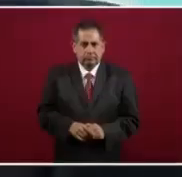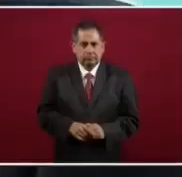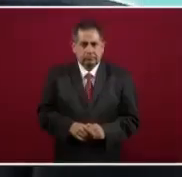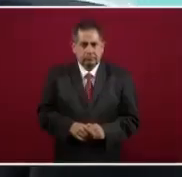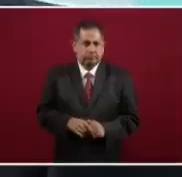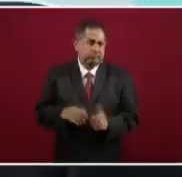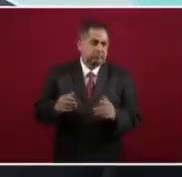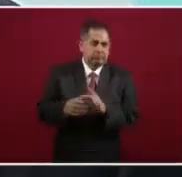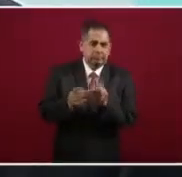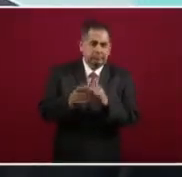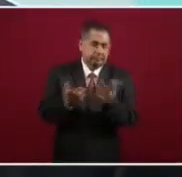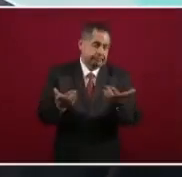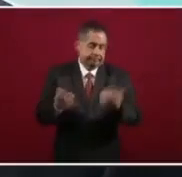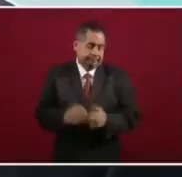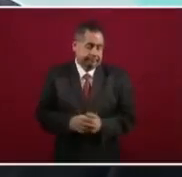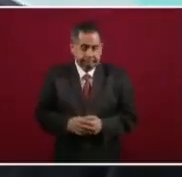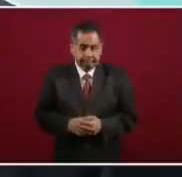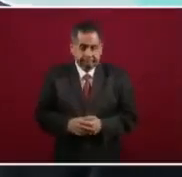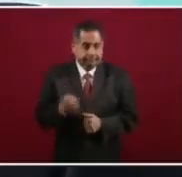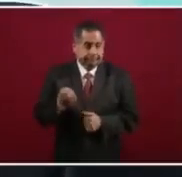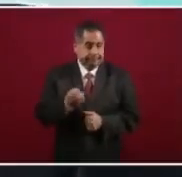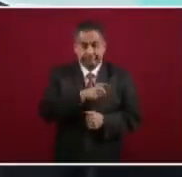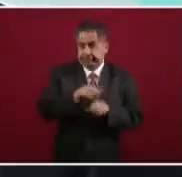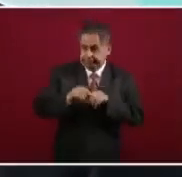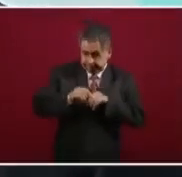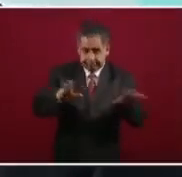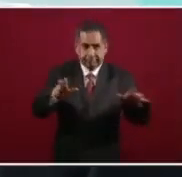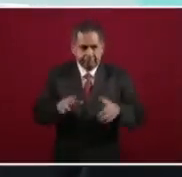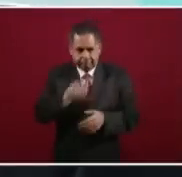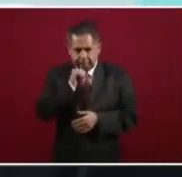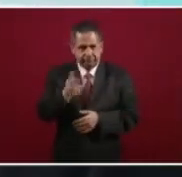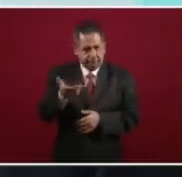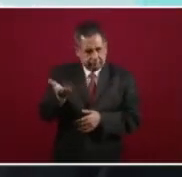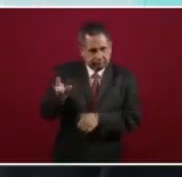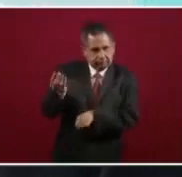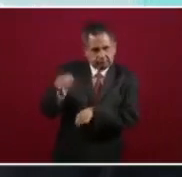nada más que eso a veces no se destaca